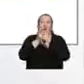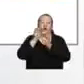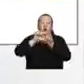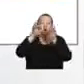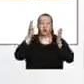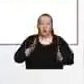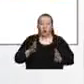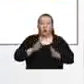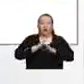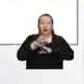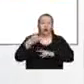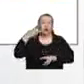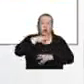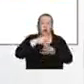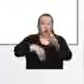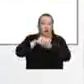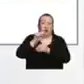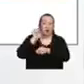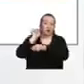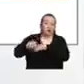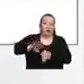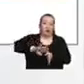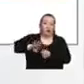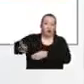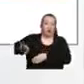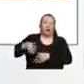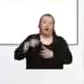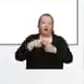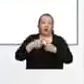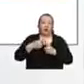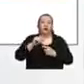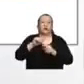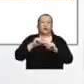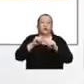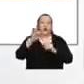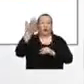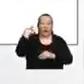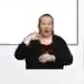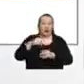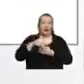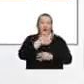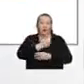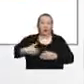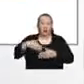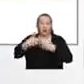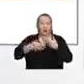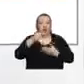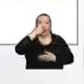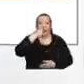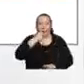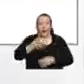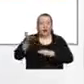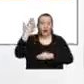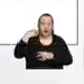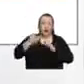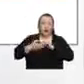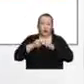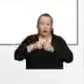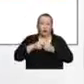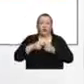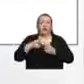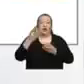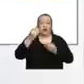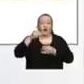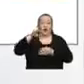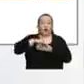neoliberalismo los gutierrez losada la buscarán los más guardados es esa clase de fenómeno las consultas mañosos han